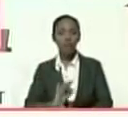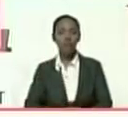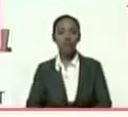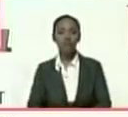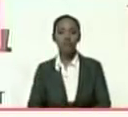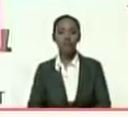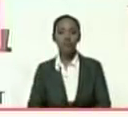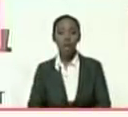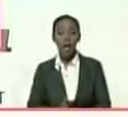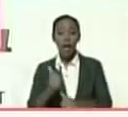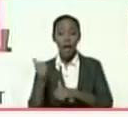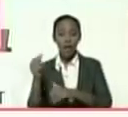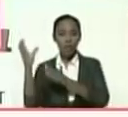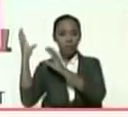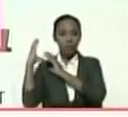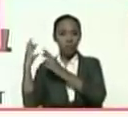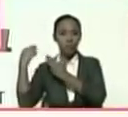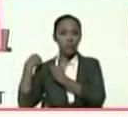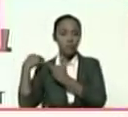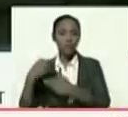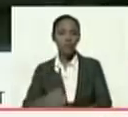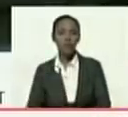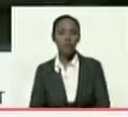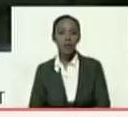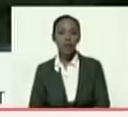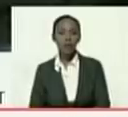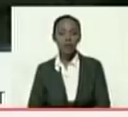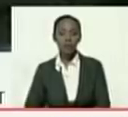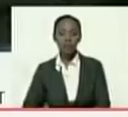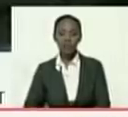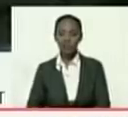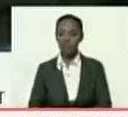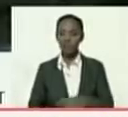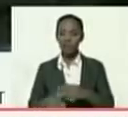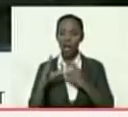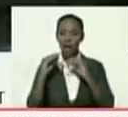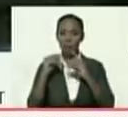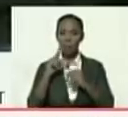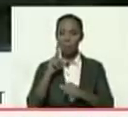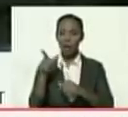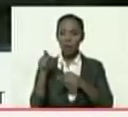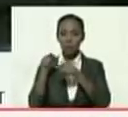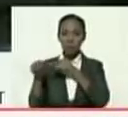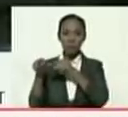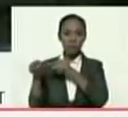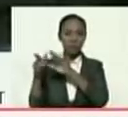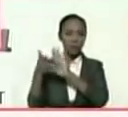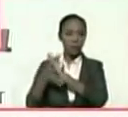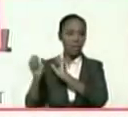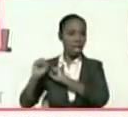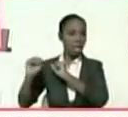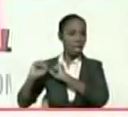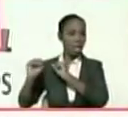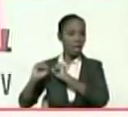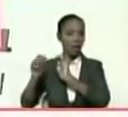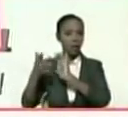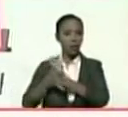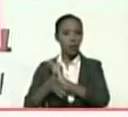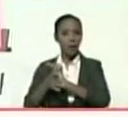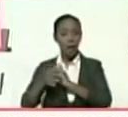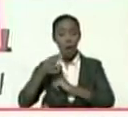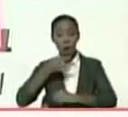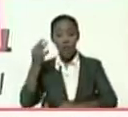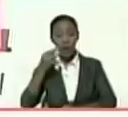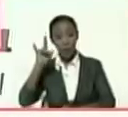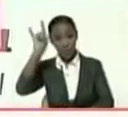encargado, Madeleine, de satanizar, cuando los verdaderos demonios